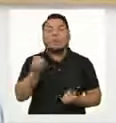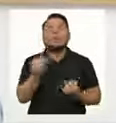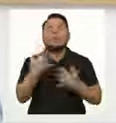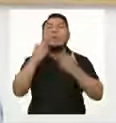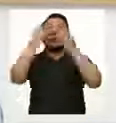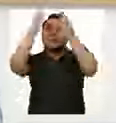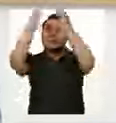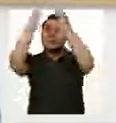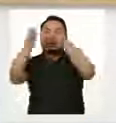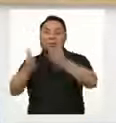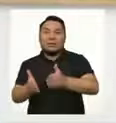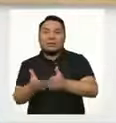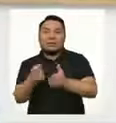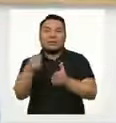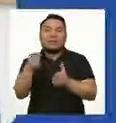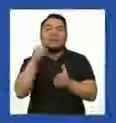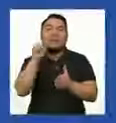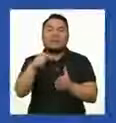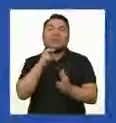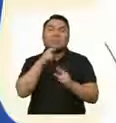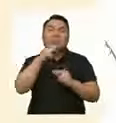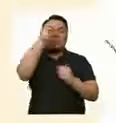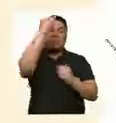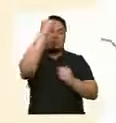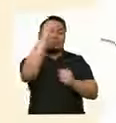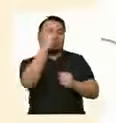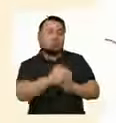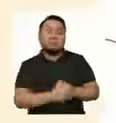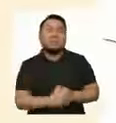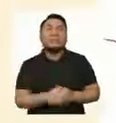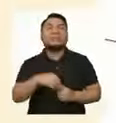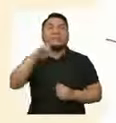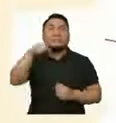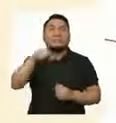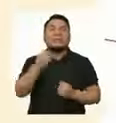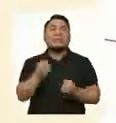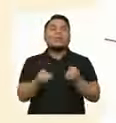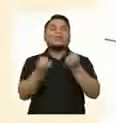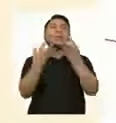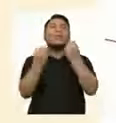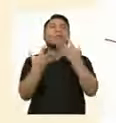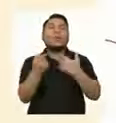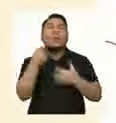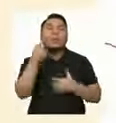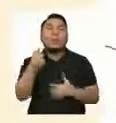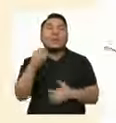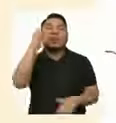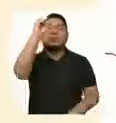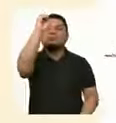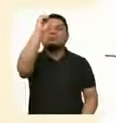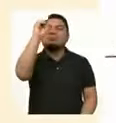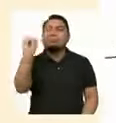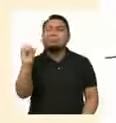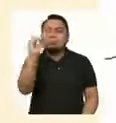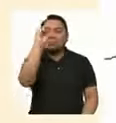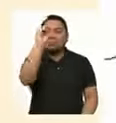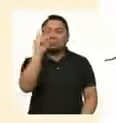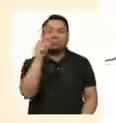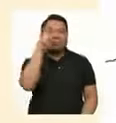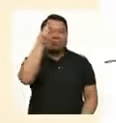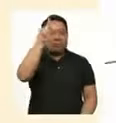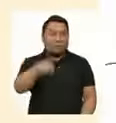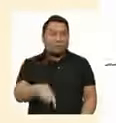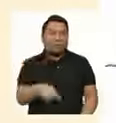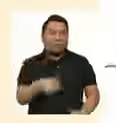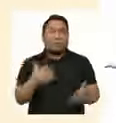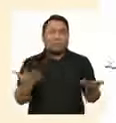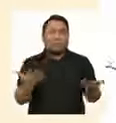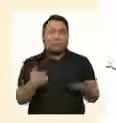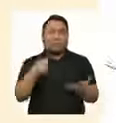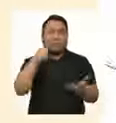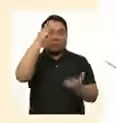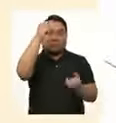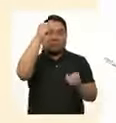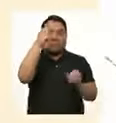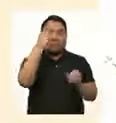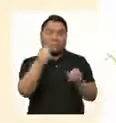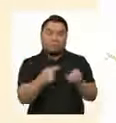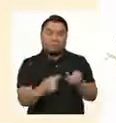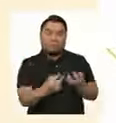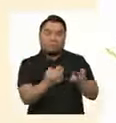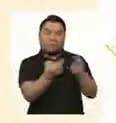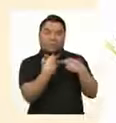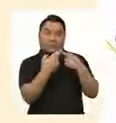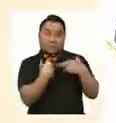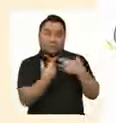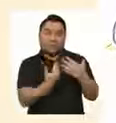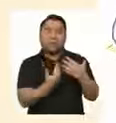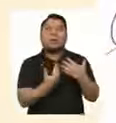ya la tienen dominada, ¿verdad? ¡Claro que sí! Para calcular los valores de la última columna de la frecuencia